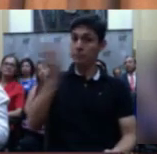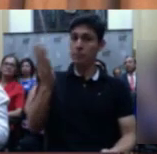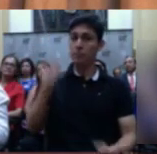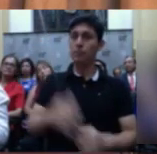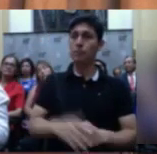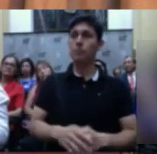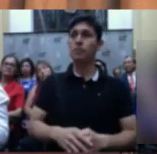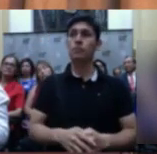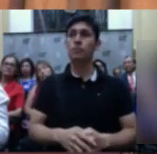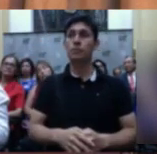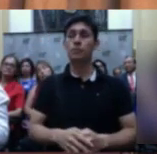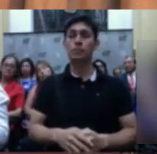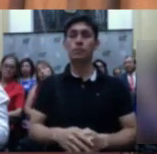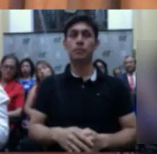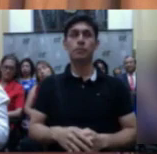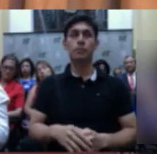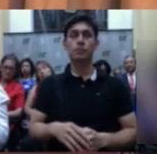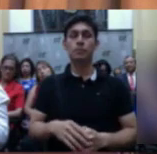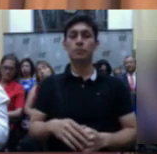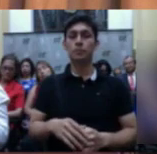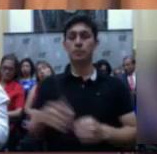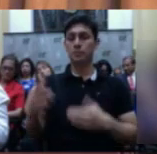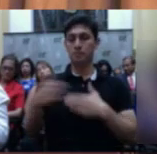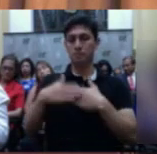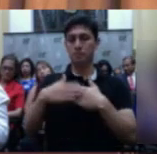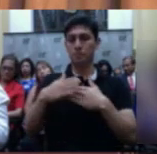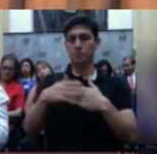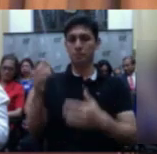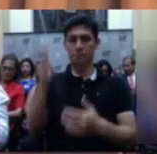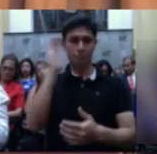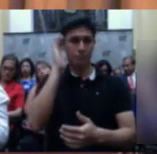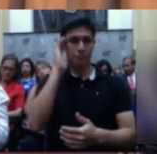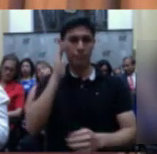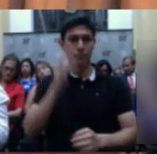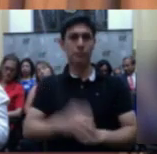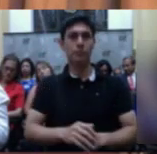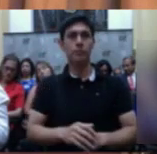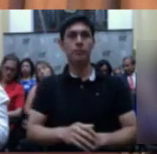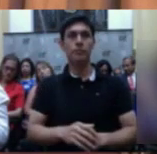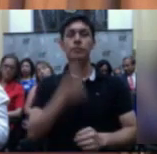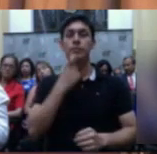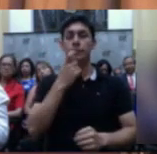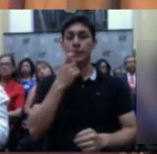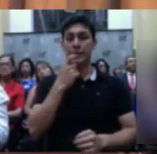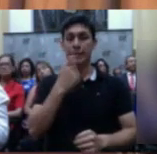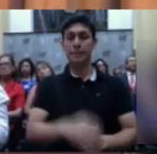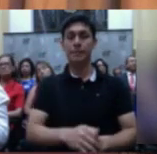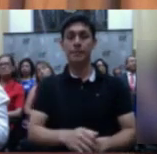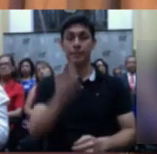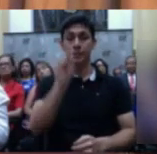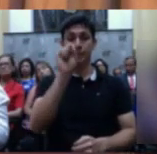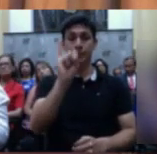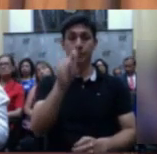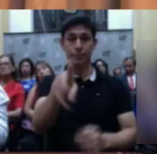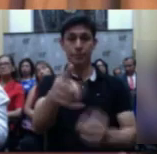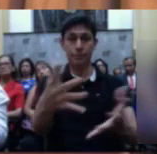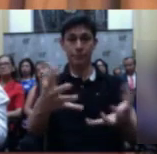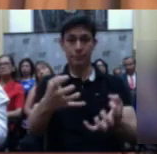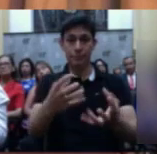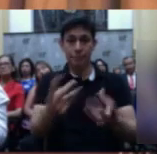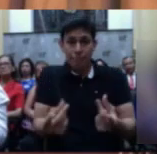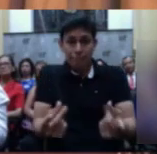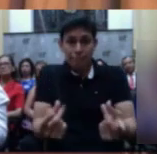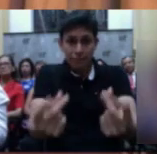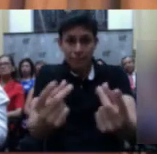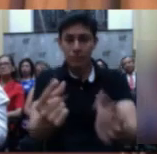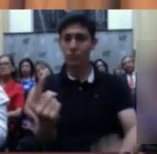gestión y las personas que están cerca así lo saben. El proverbio dice: si quieres ir rápido,